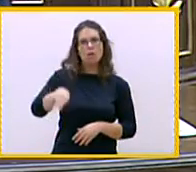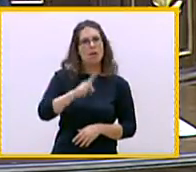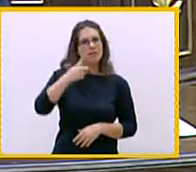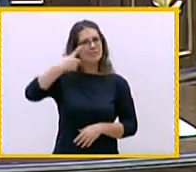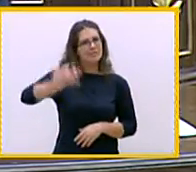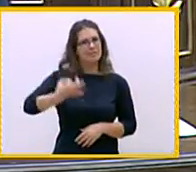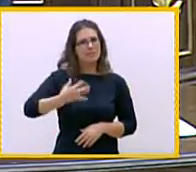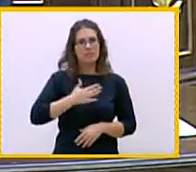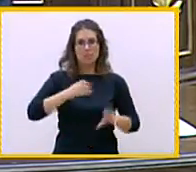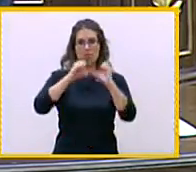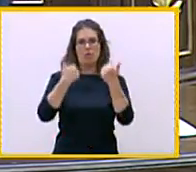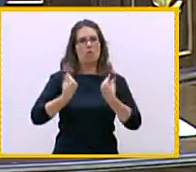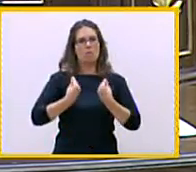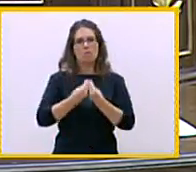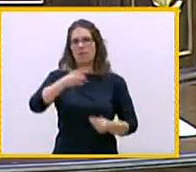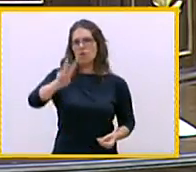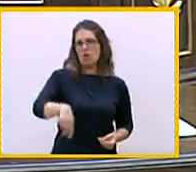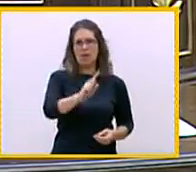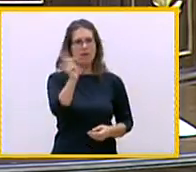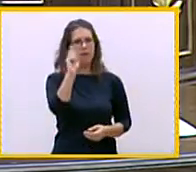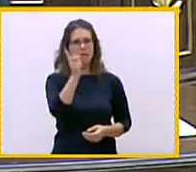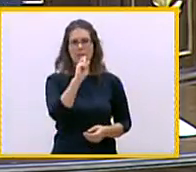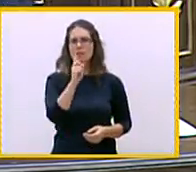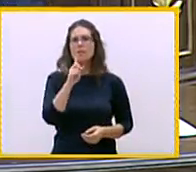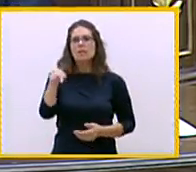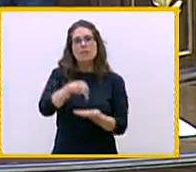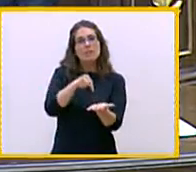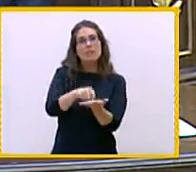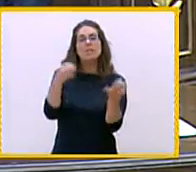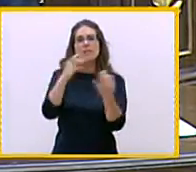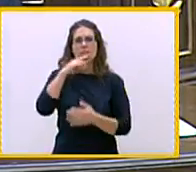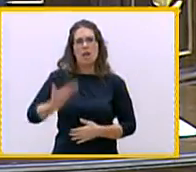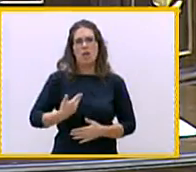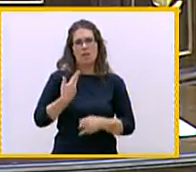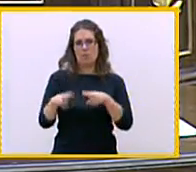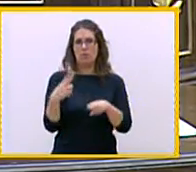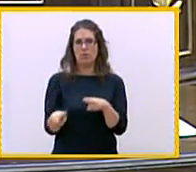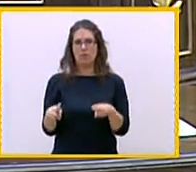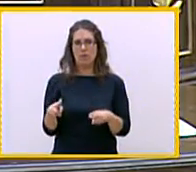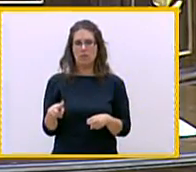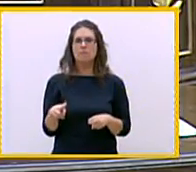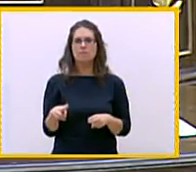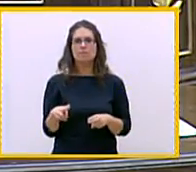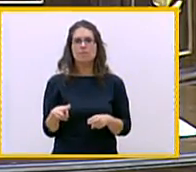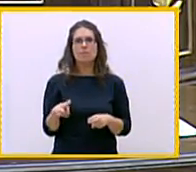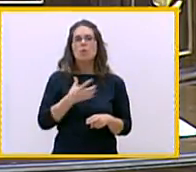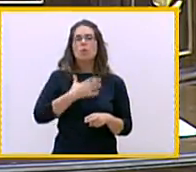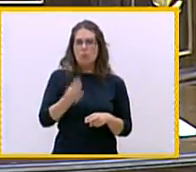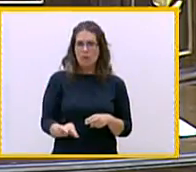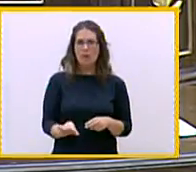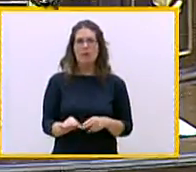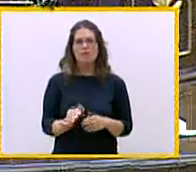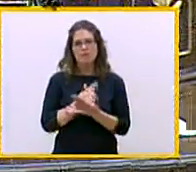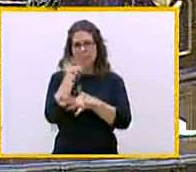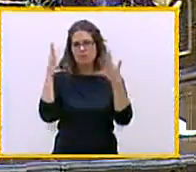y reivindican, en el fondo, el valor de la política. Podemos discrepar